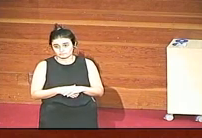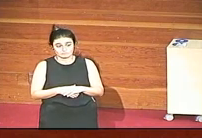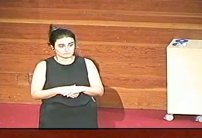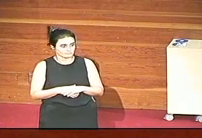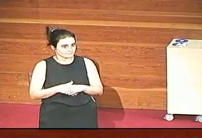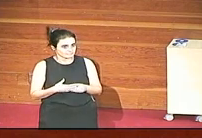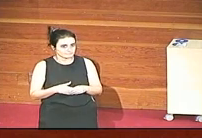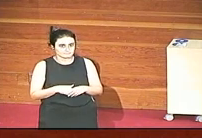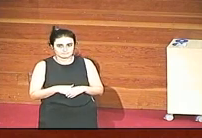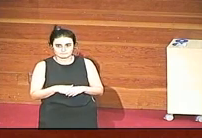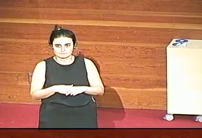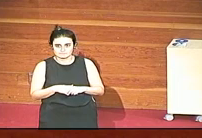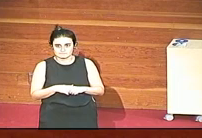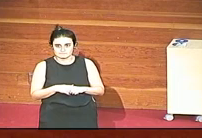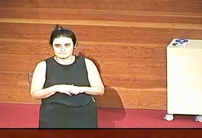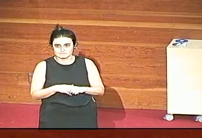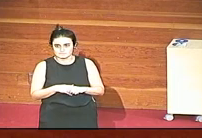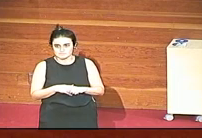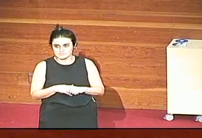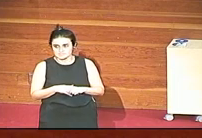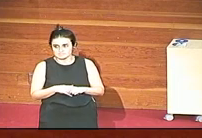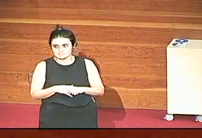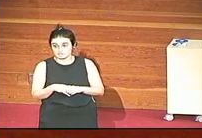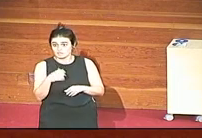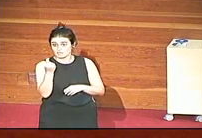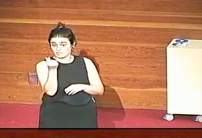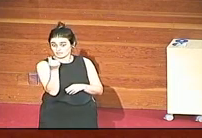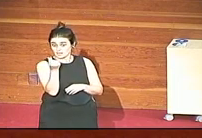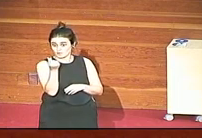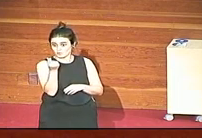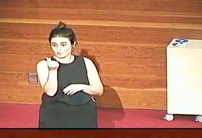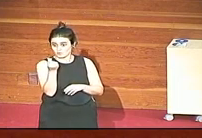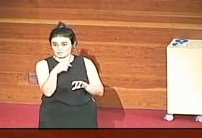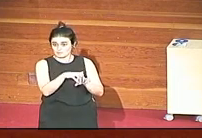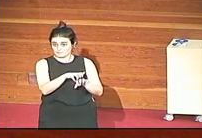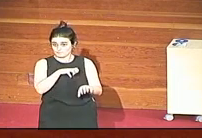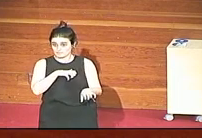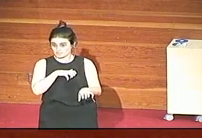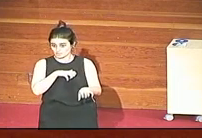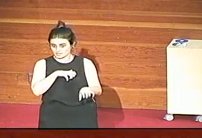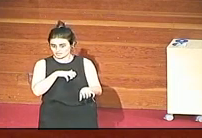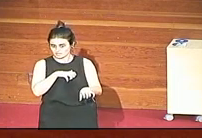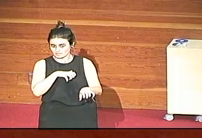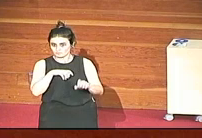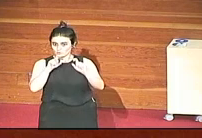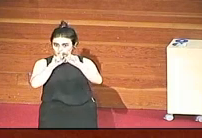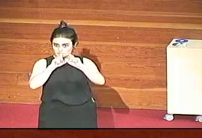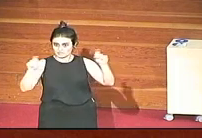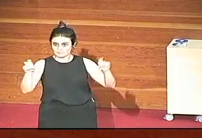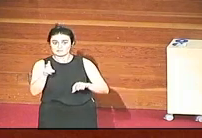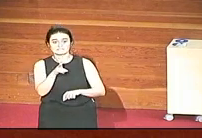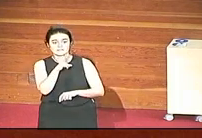mayoría de las del capital que se va a poner pues es de esta empresa tan verde tan verde